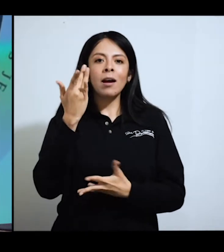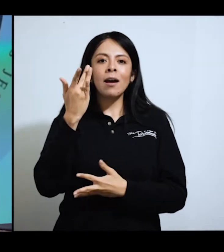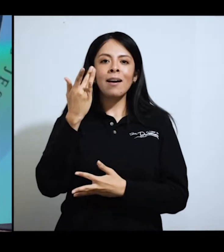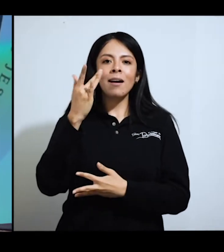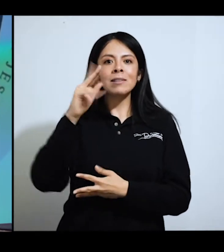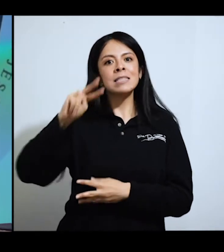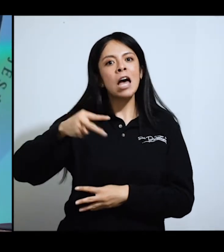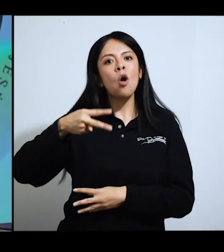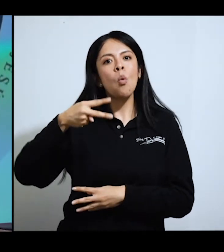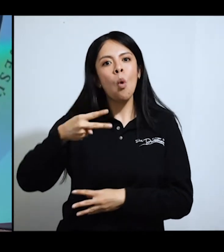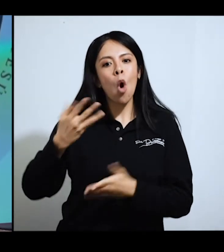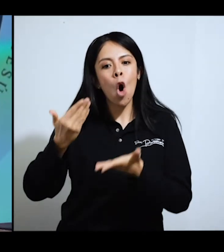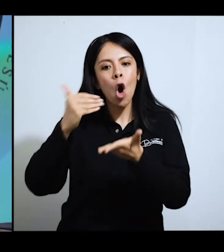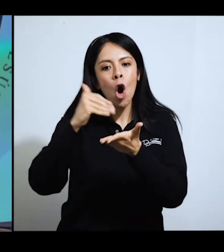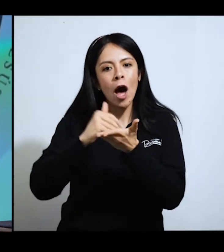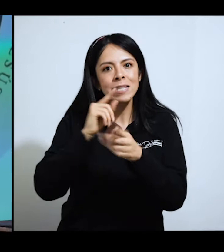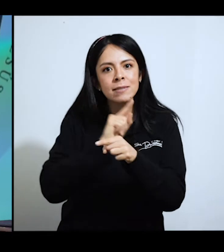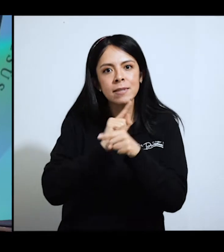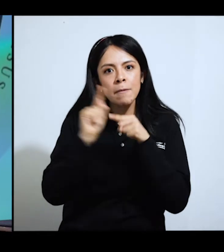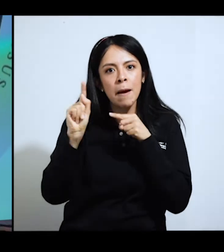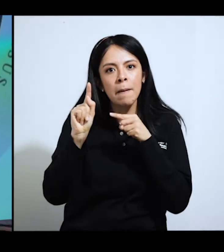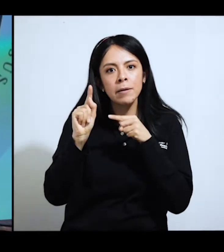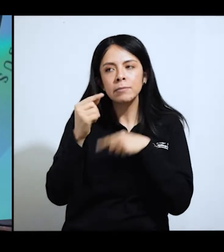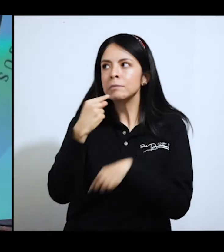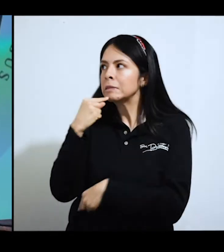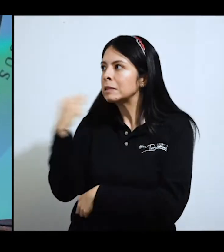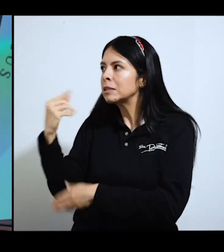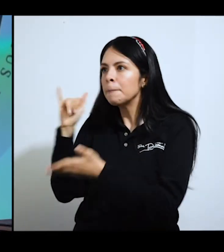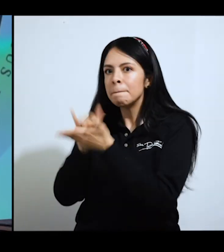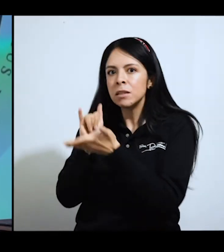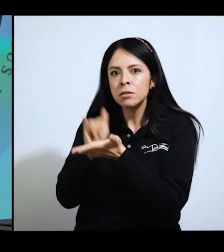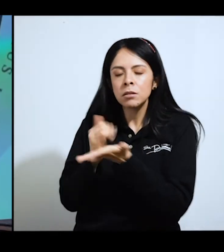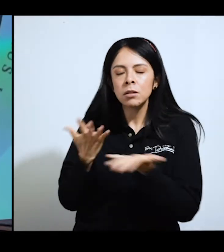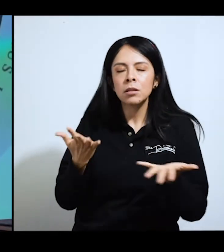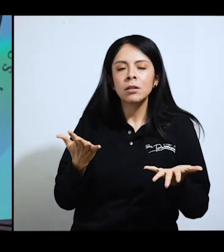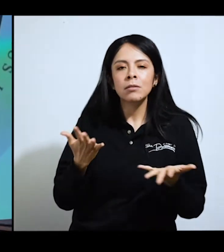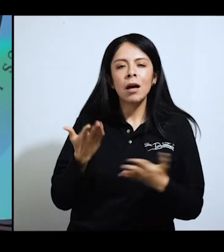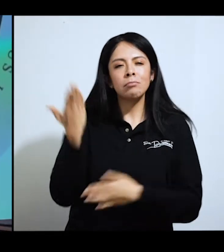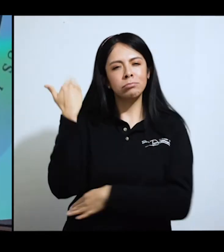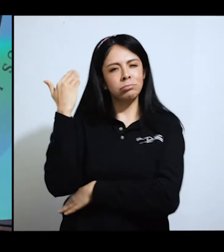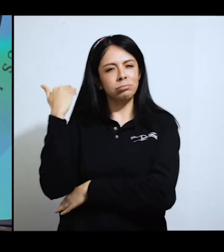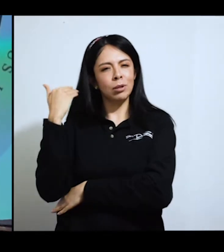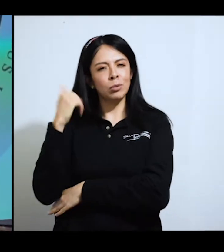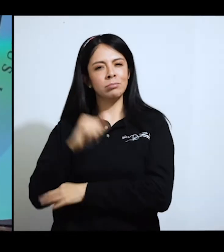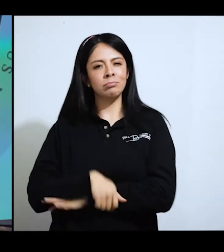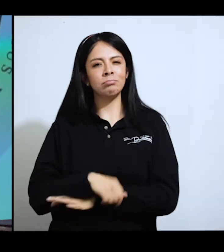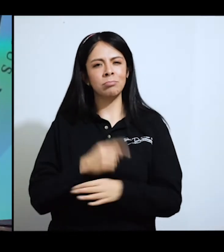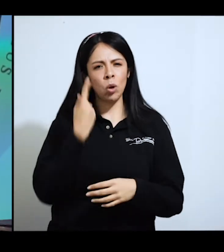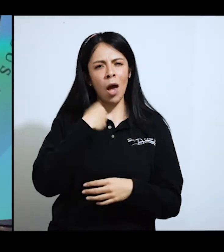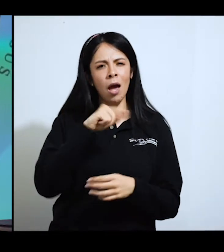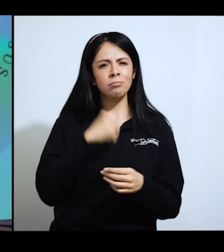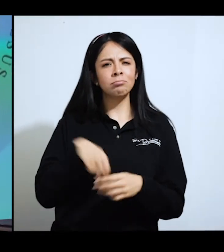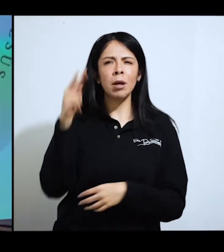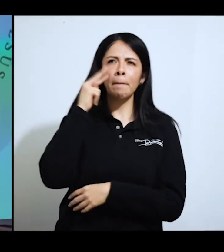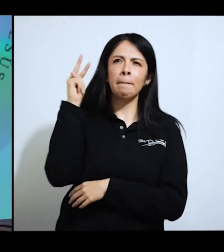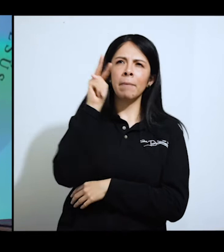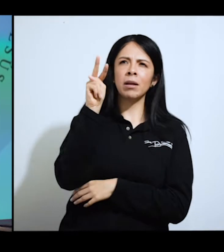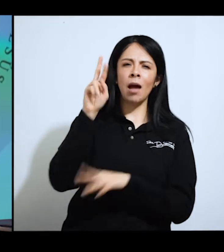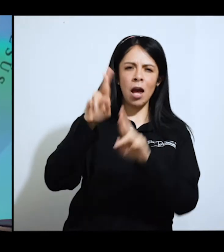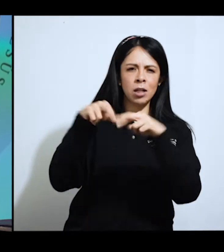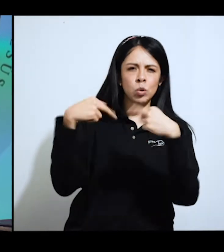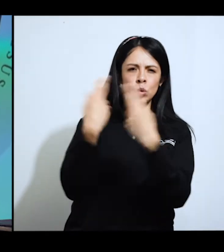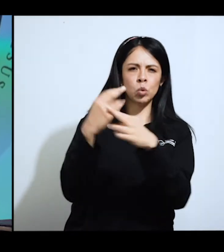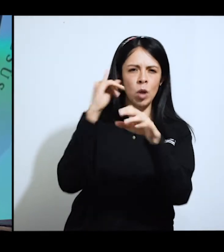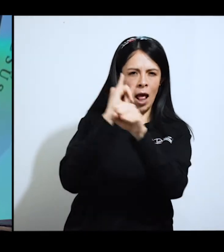piedra y me molesté, porque era la segunda vez en esa semana que me decía lo mismo. Unos días